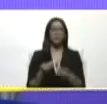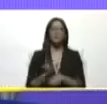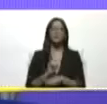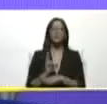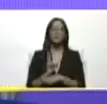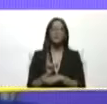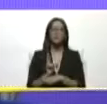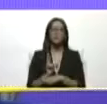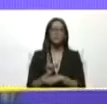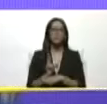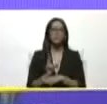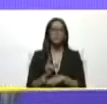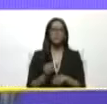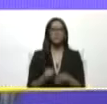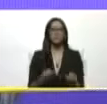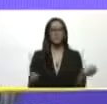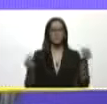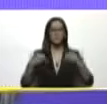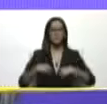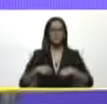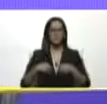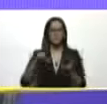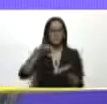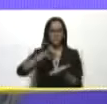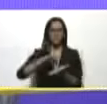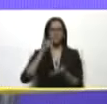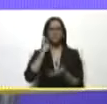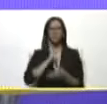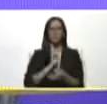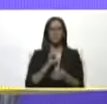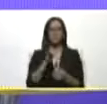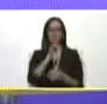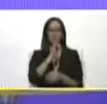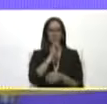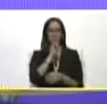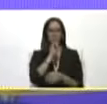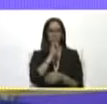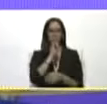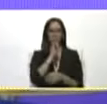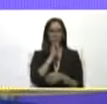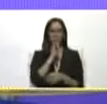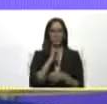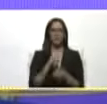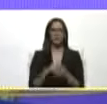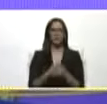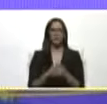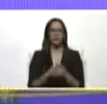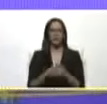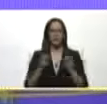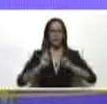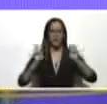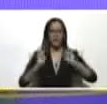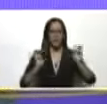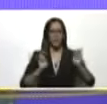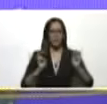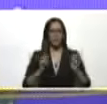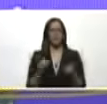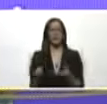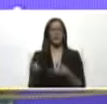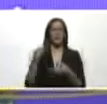inmediato la adecuación de los centros bolivarianos de informática y para que